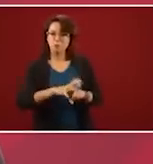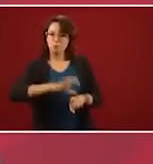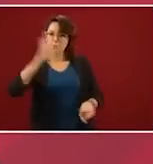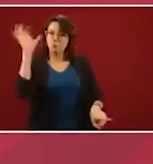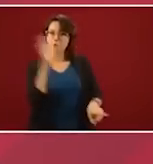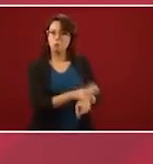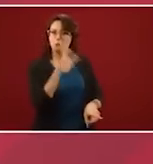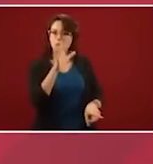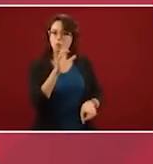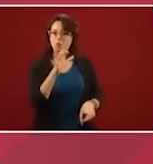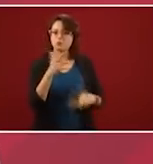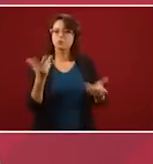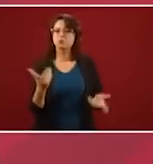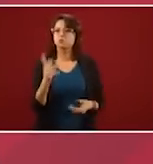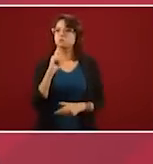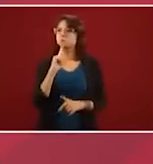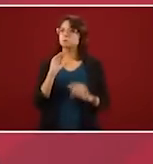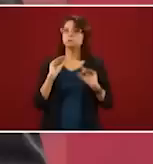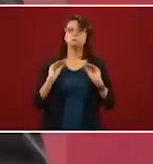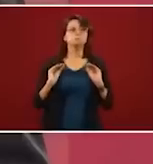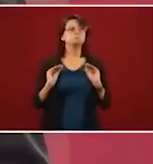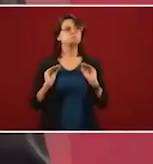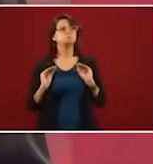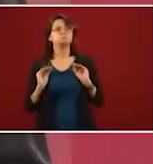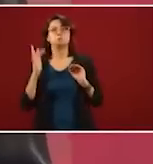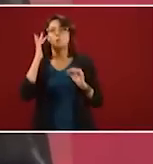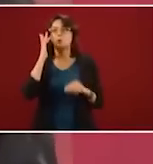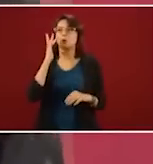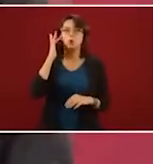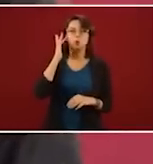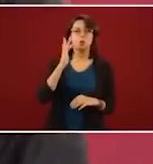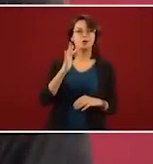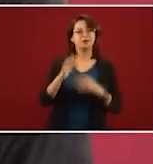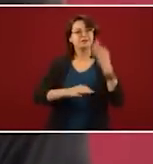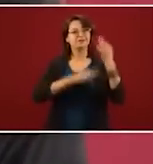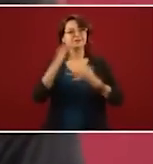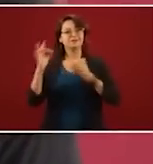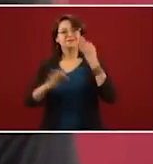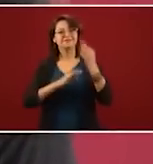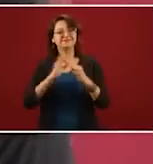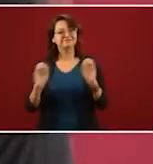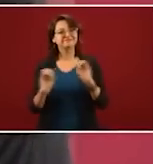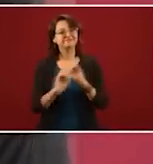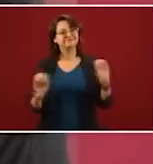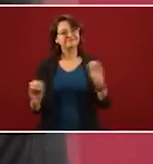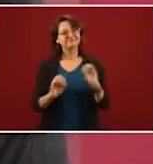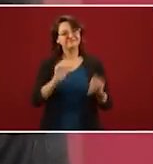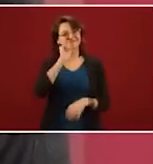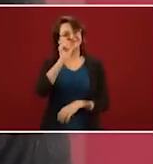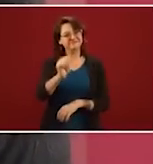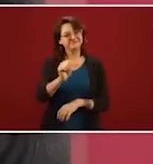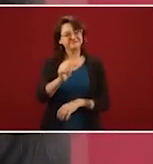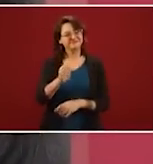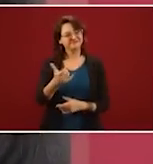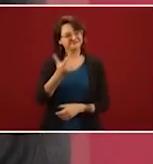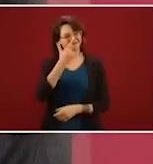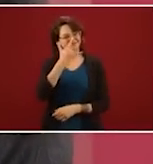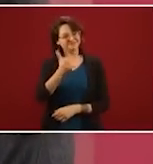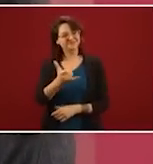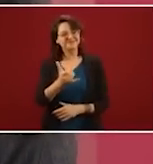nadie dice nada. Entonces, vamos a